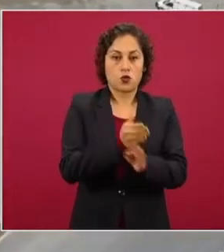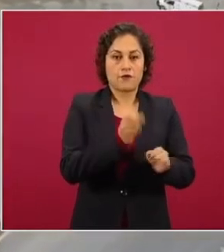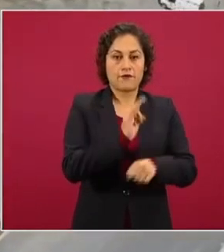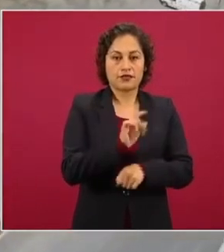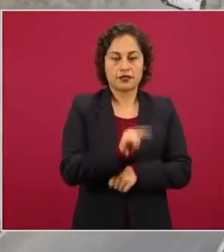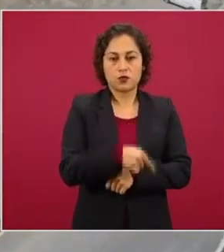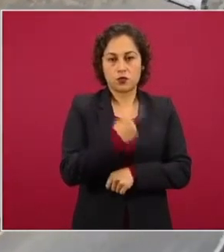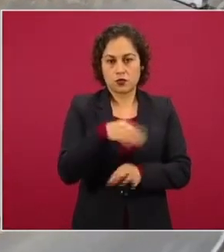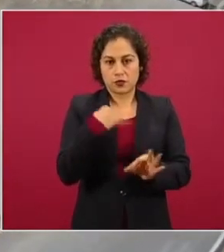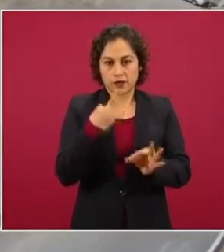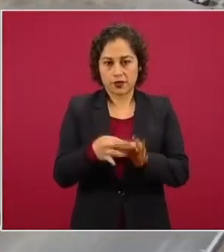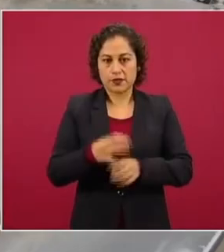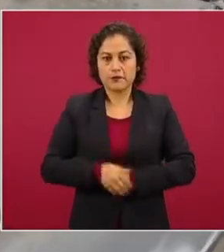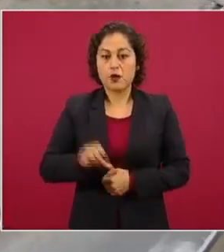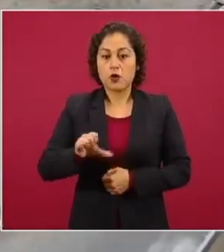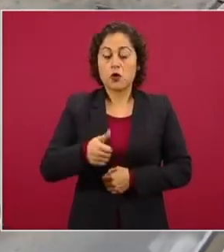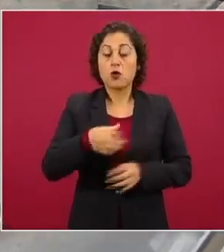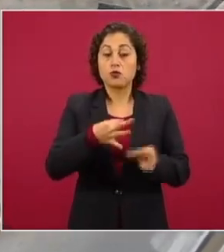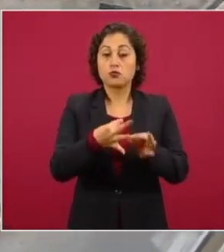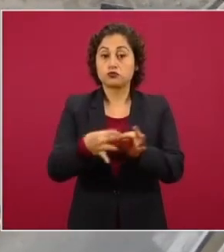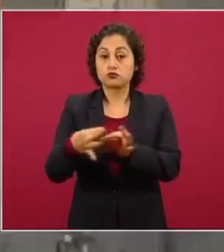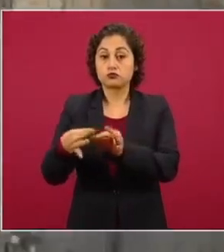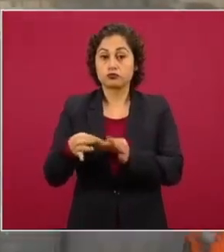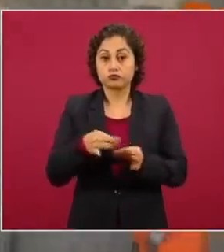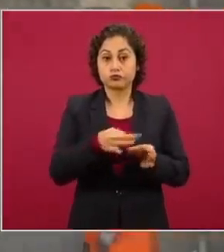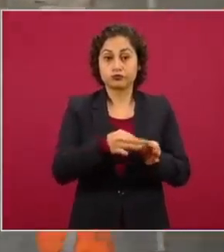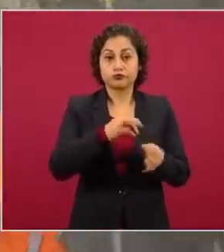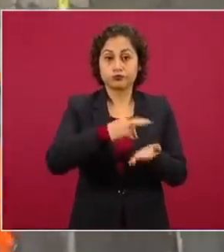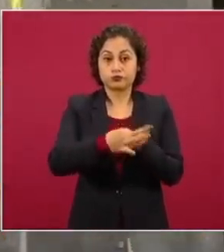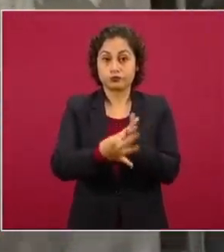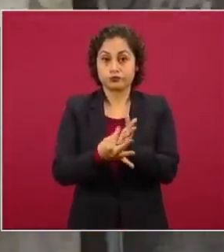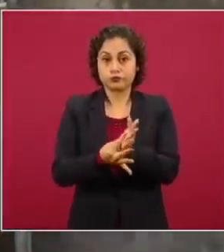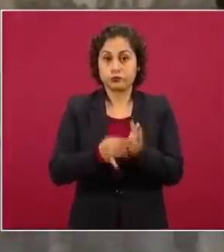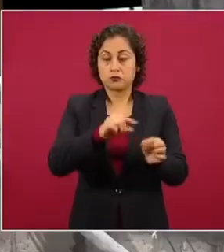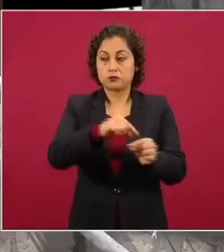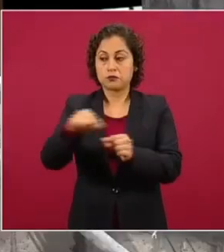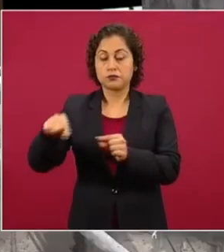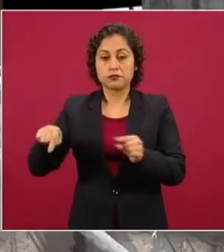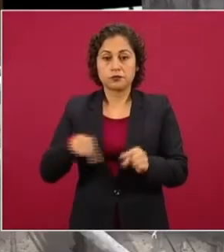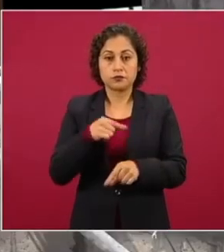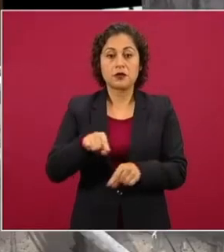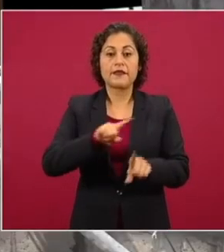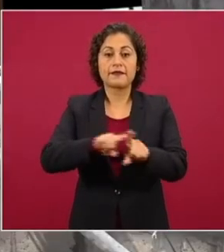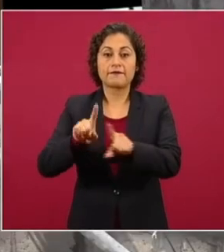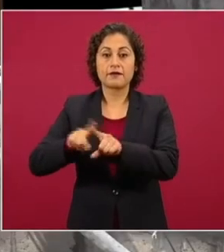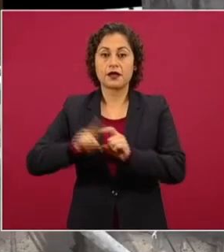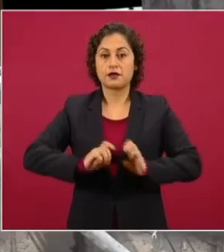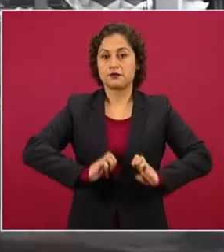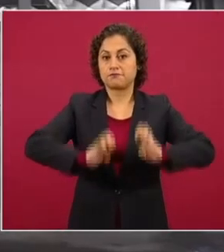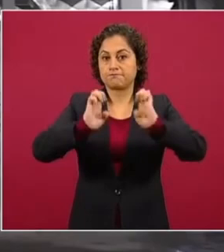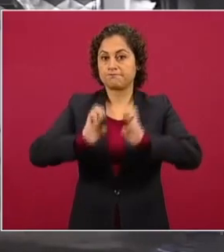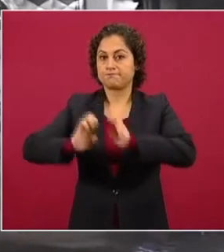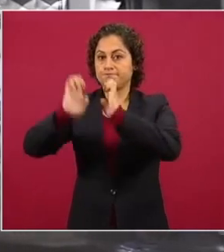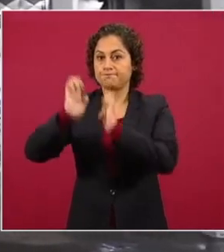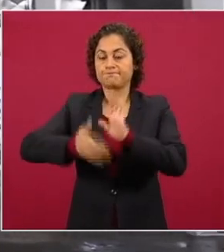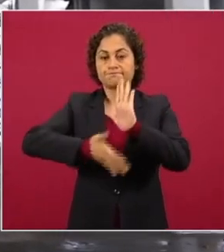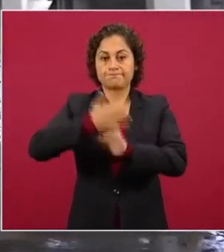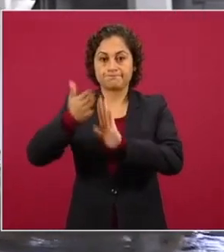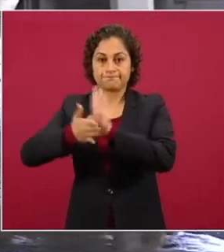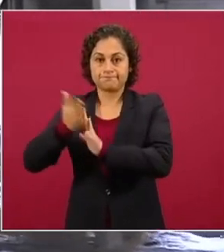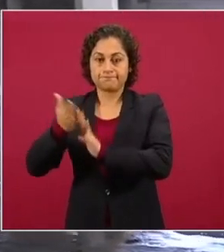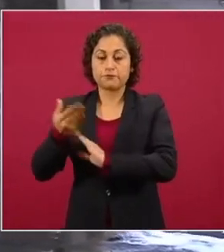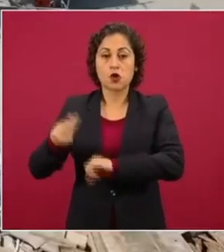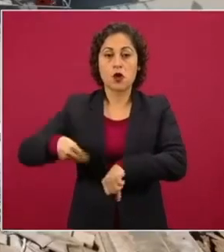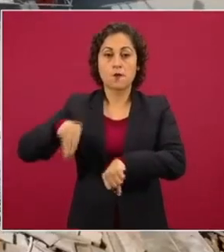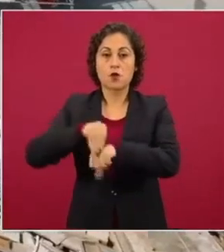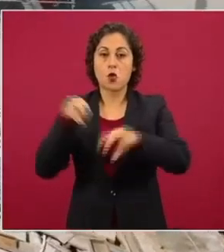de estructuras metálicas en los edificios administrativos y los trabajos en cuanto a cimentaciones, levantamiento de muros, instalación de aire acondicionado